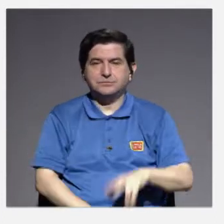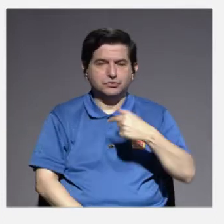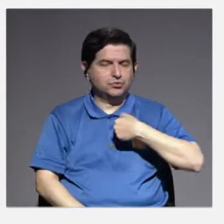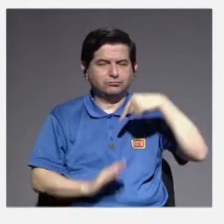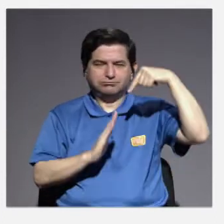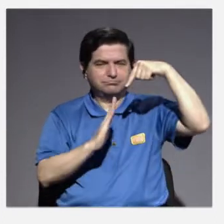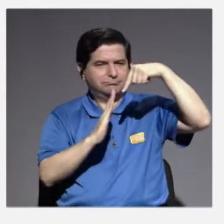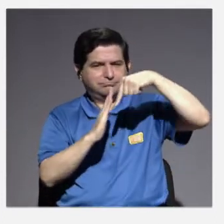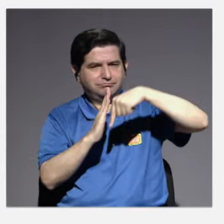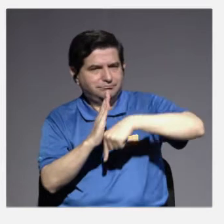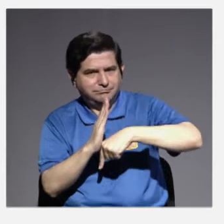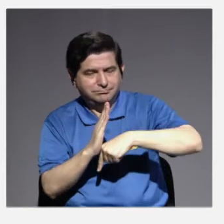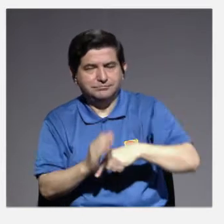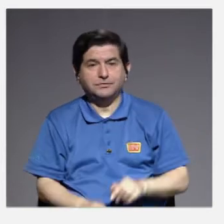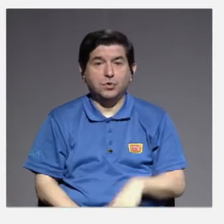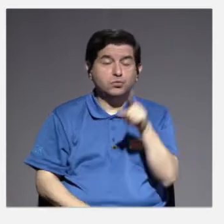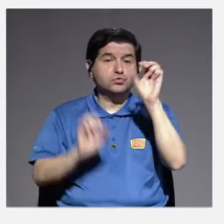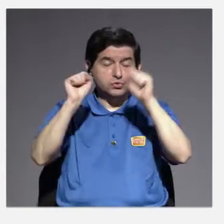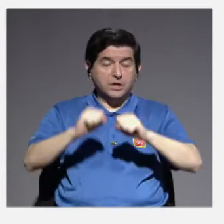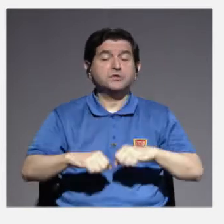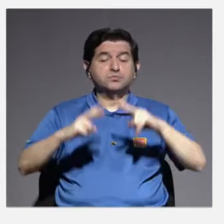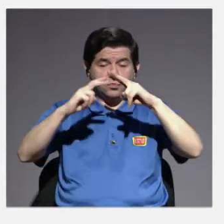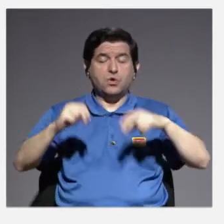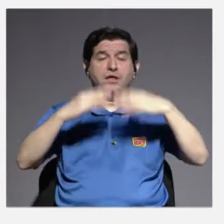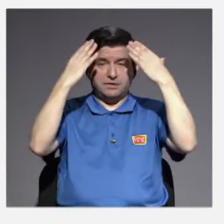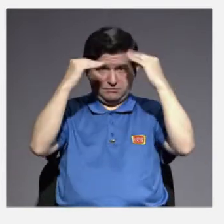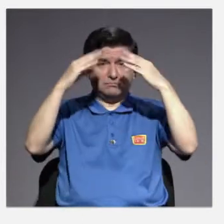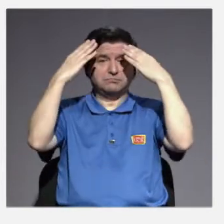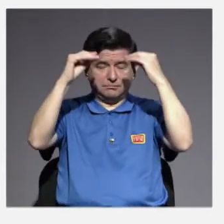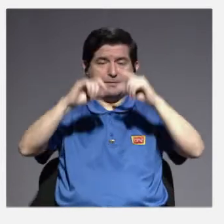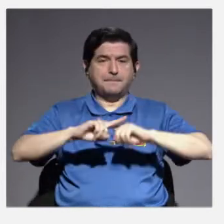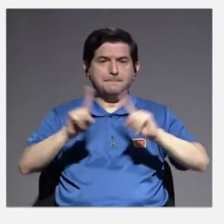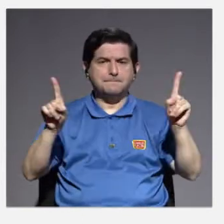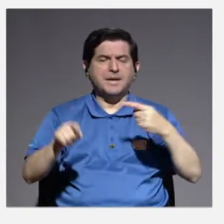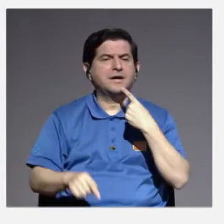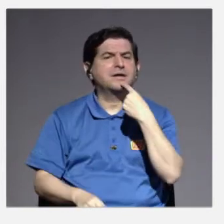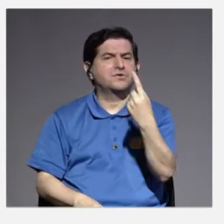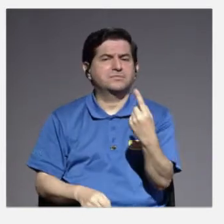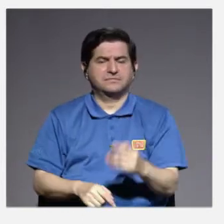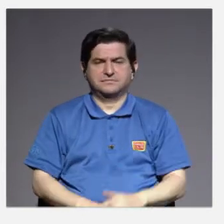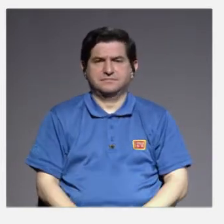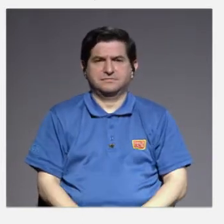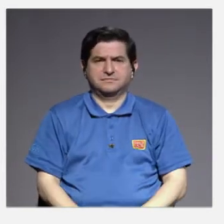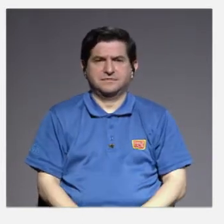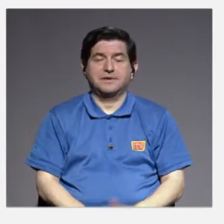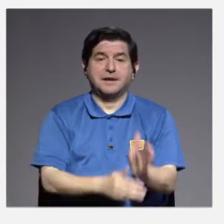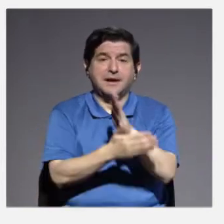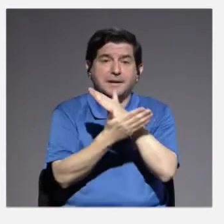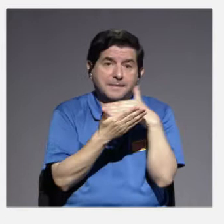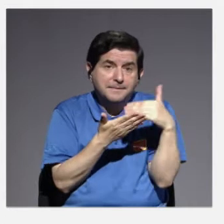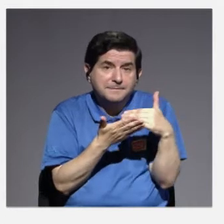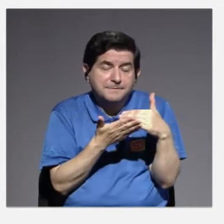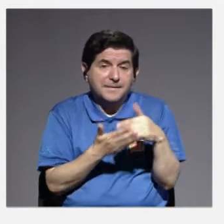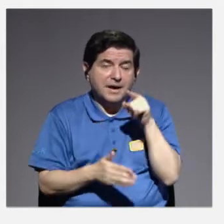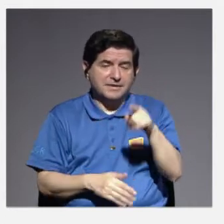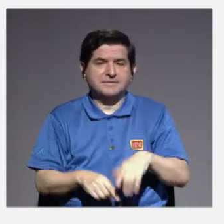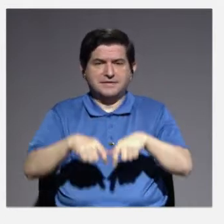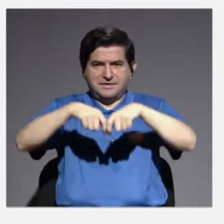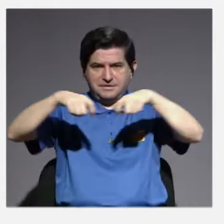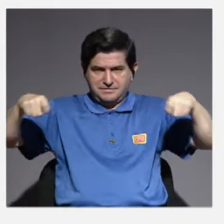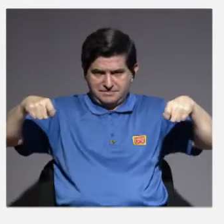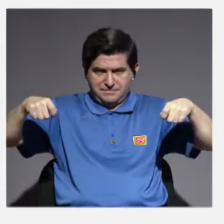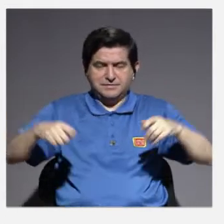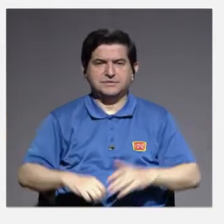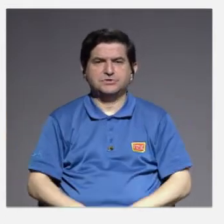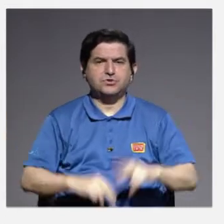ahondar muchísimo en ellas, puesto que ustedes pueden revisarlas en el informe, pero solamente mencionarles que, bueno, parte de esas dimensiones fueron,